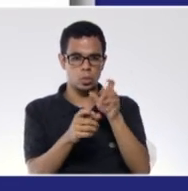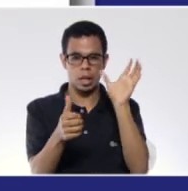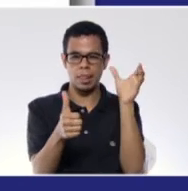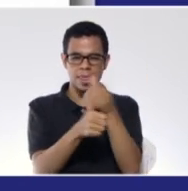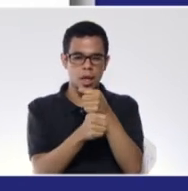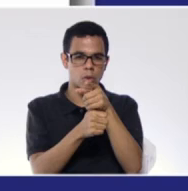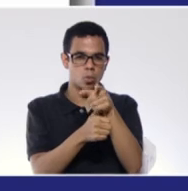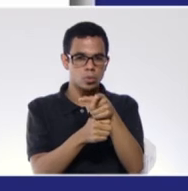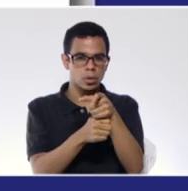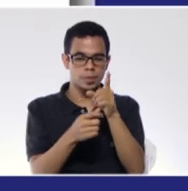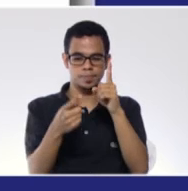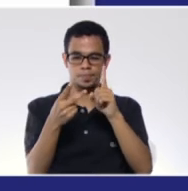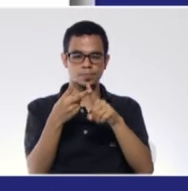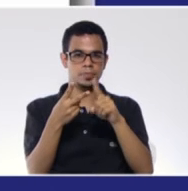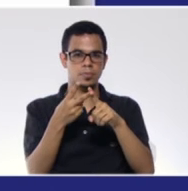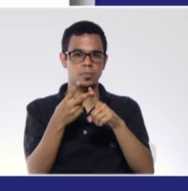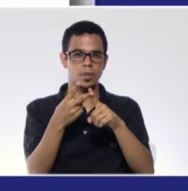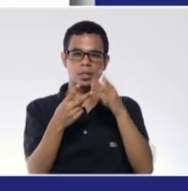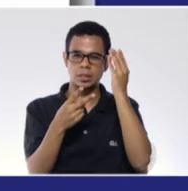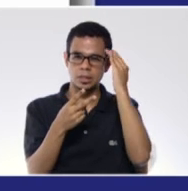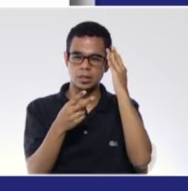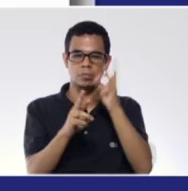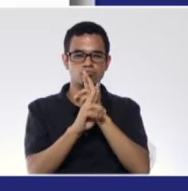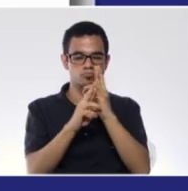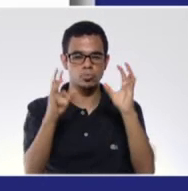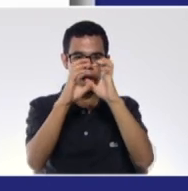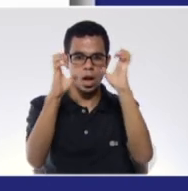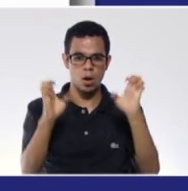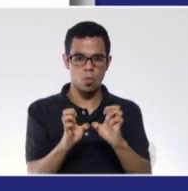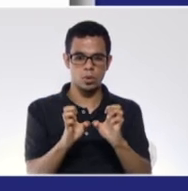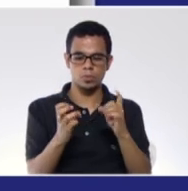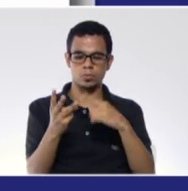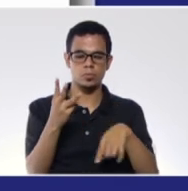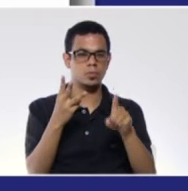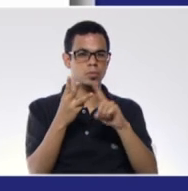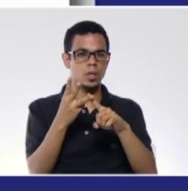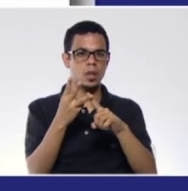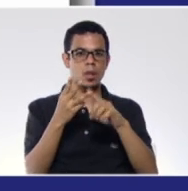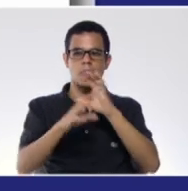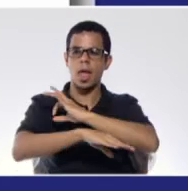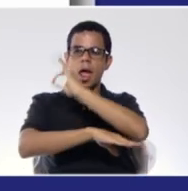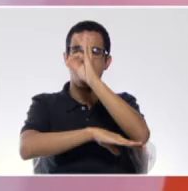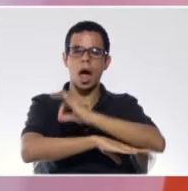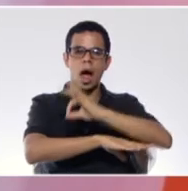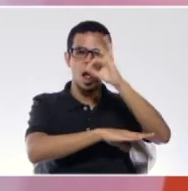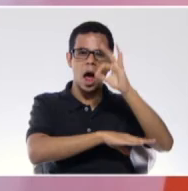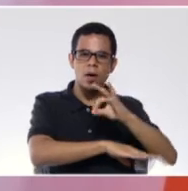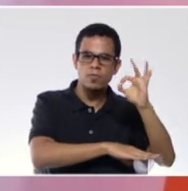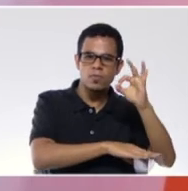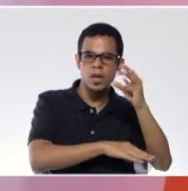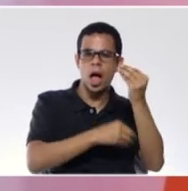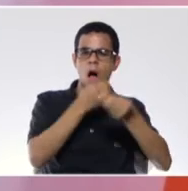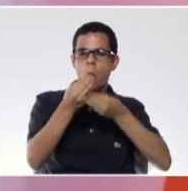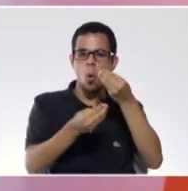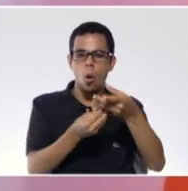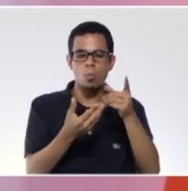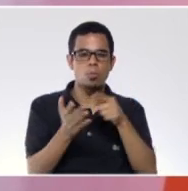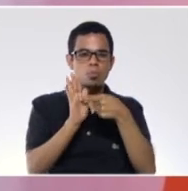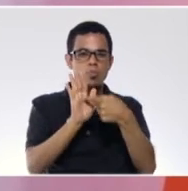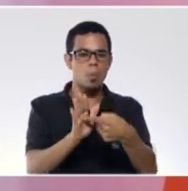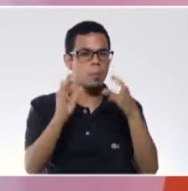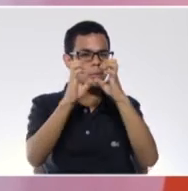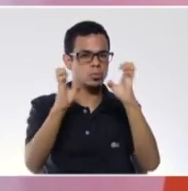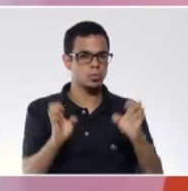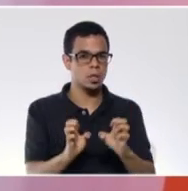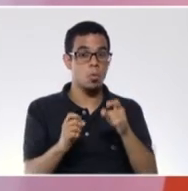solución de la ecuación. ¿Cómo represento gráficamente la ecuación? ante todas estas dudas, si yo voy encontrando las